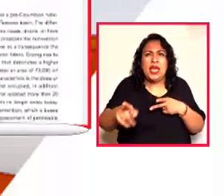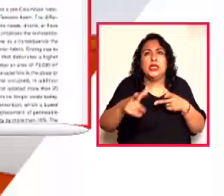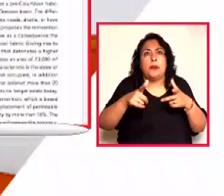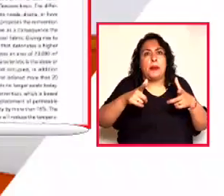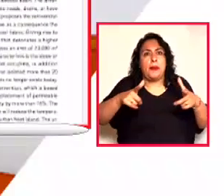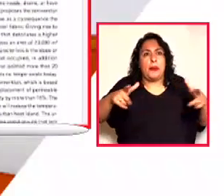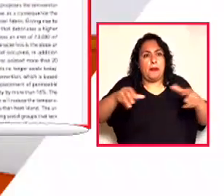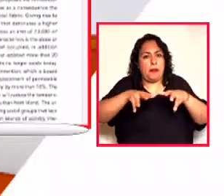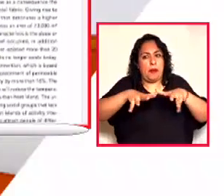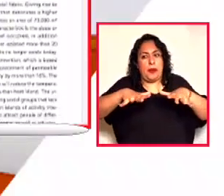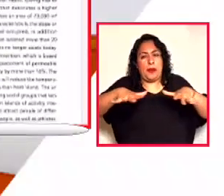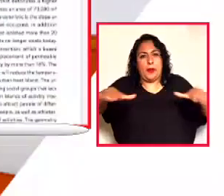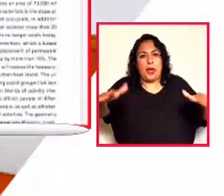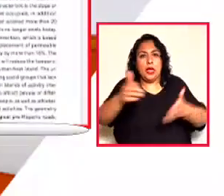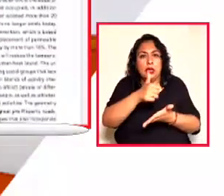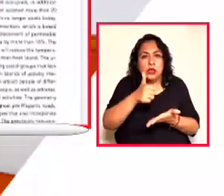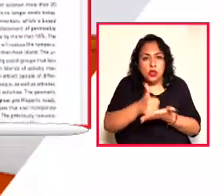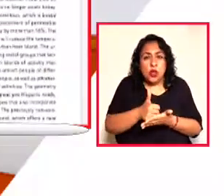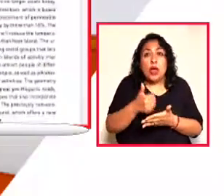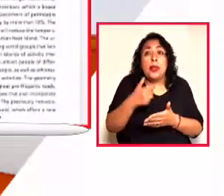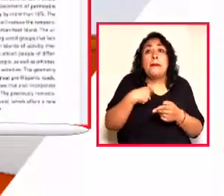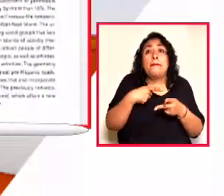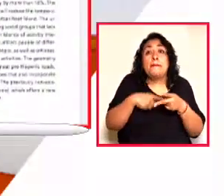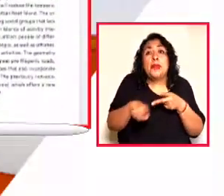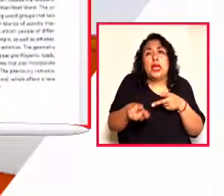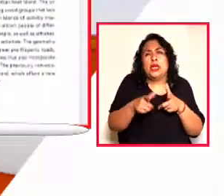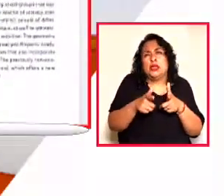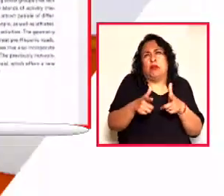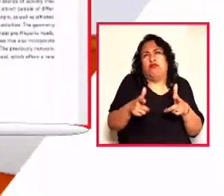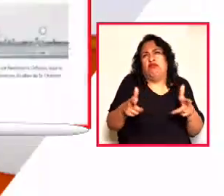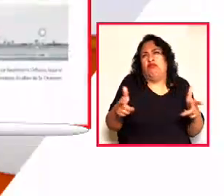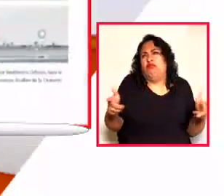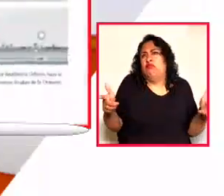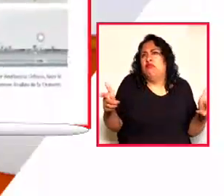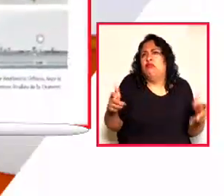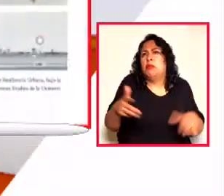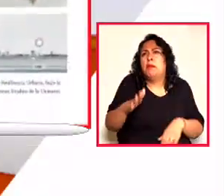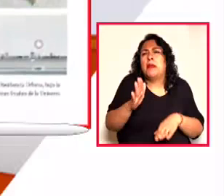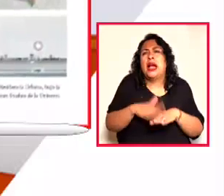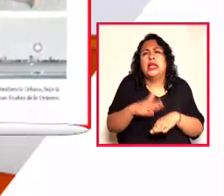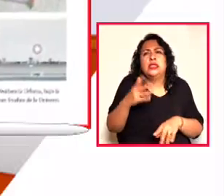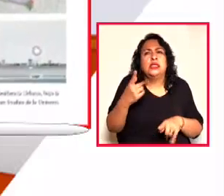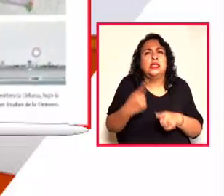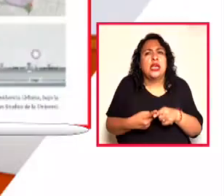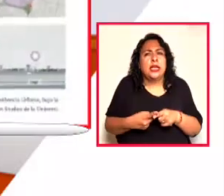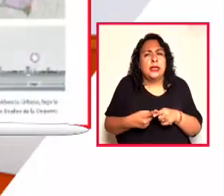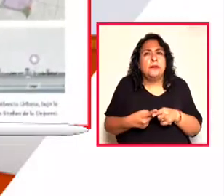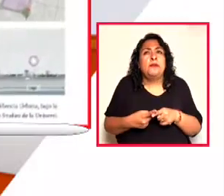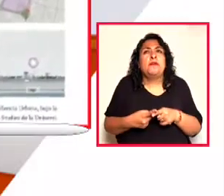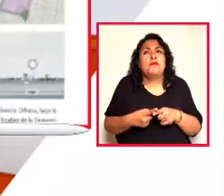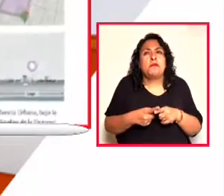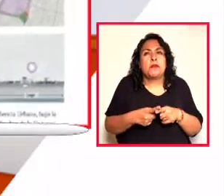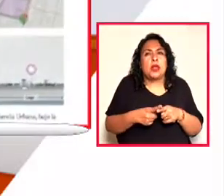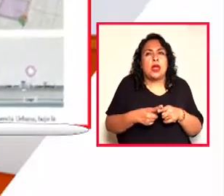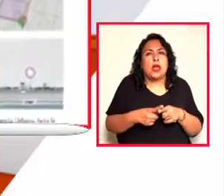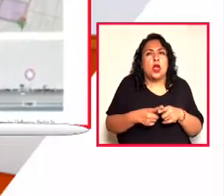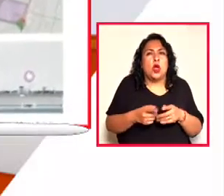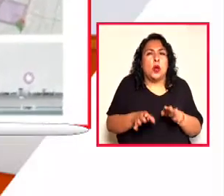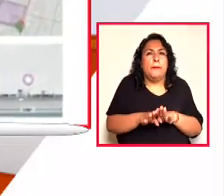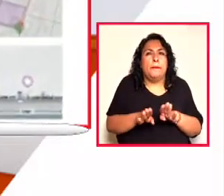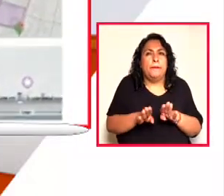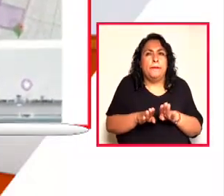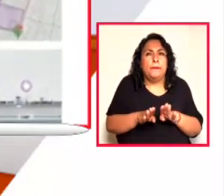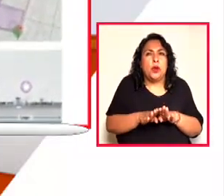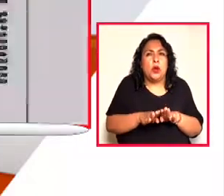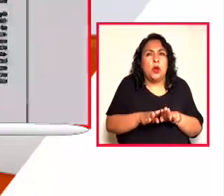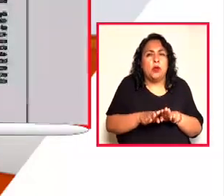ese momento es donde empieza un crecimiento que se da sobre todo por fraccionamiento, digamos, de